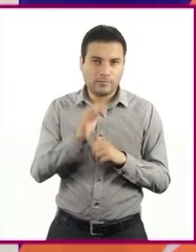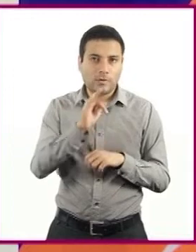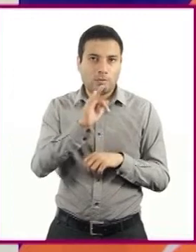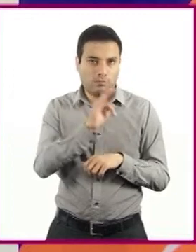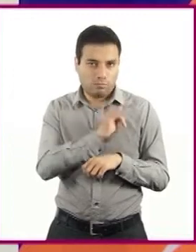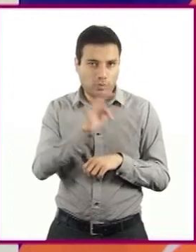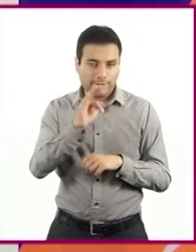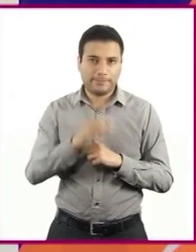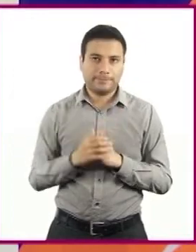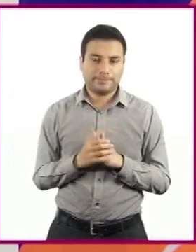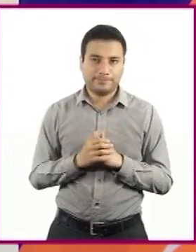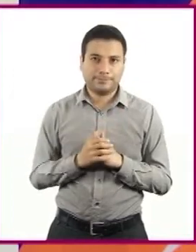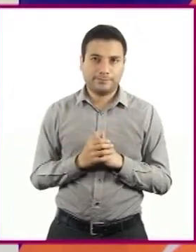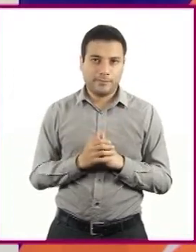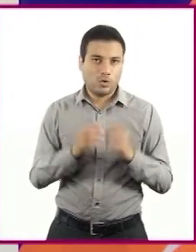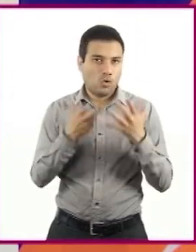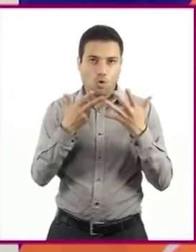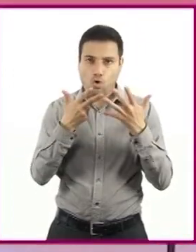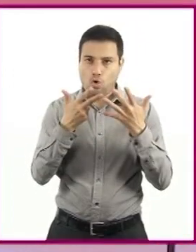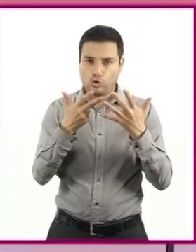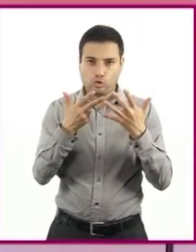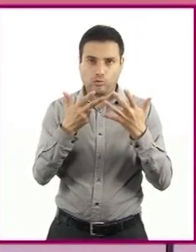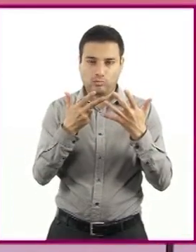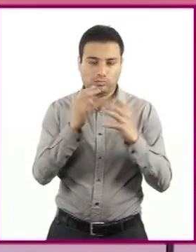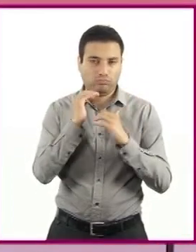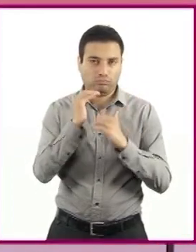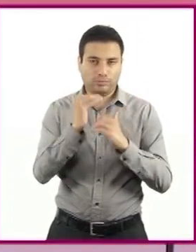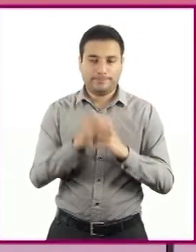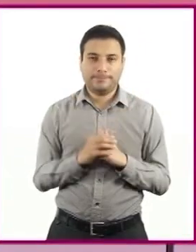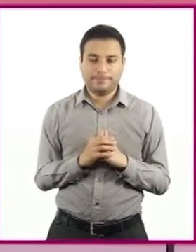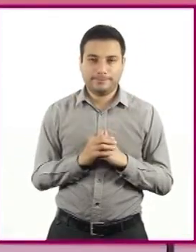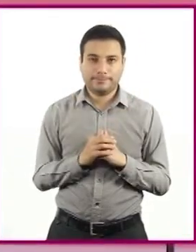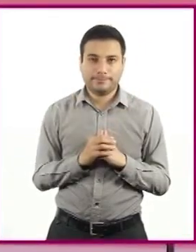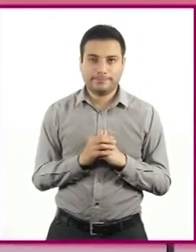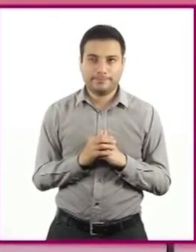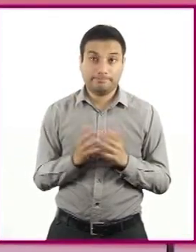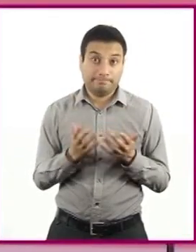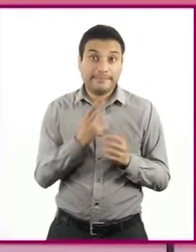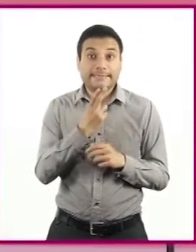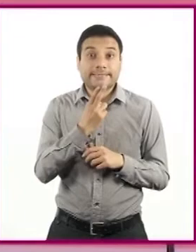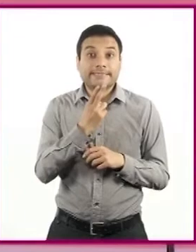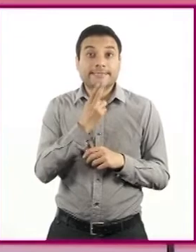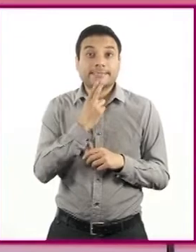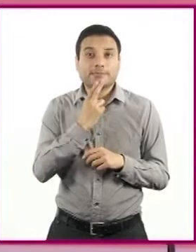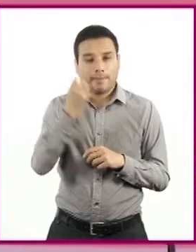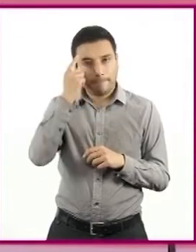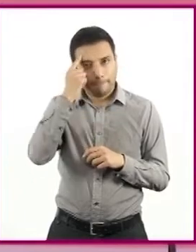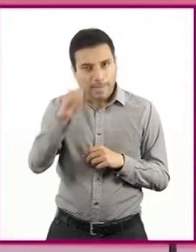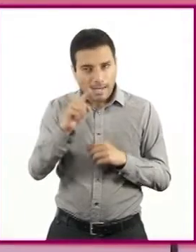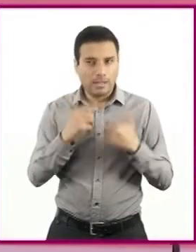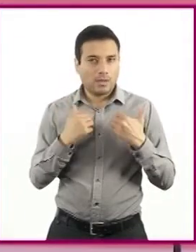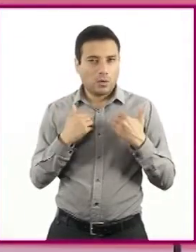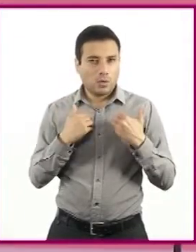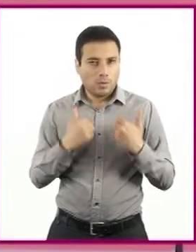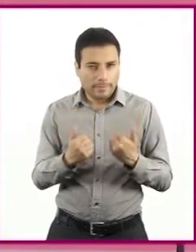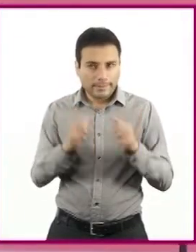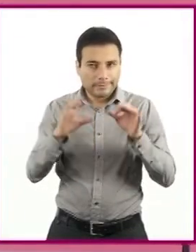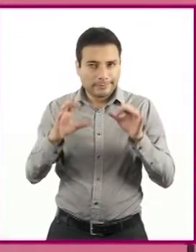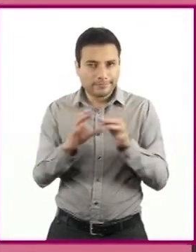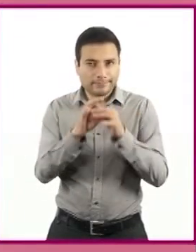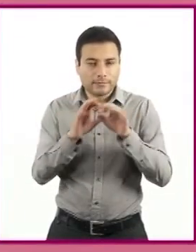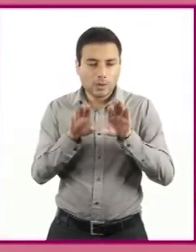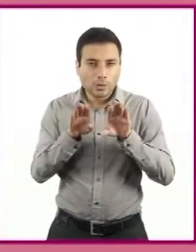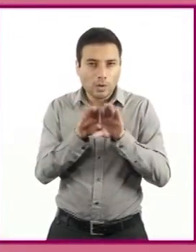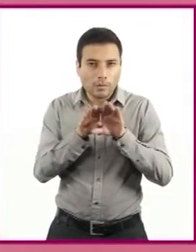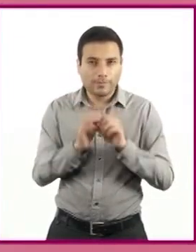cubos y ambos completan sus 8 electrones. Aunque útil para la comprensión de la formación de ciertos enlaces, el modelo